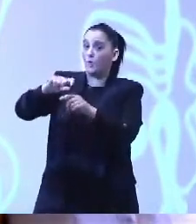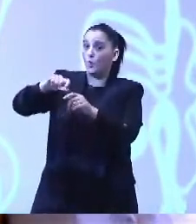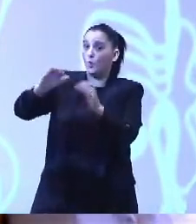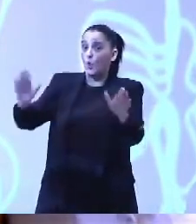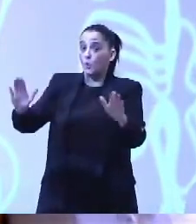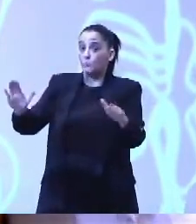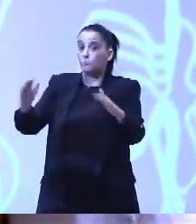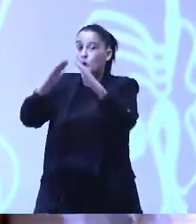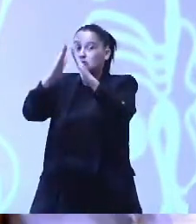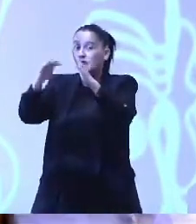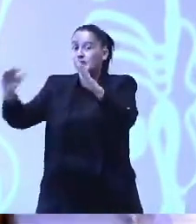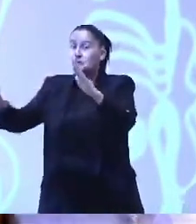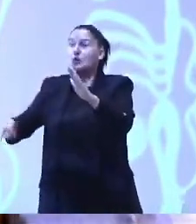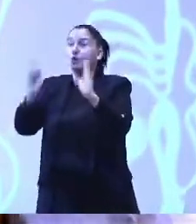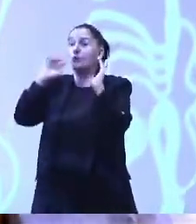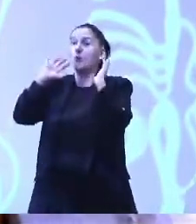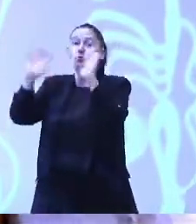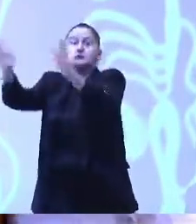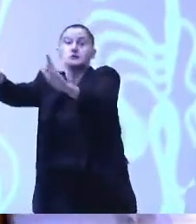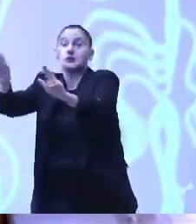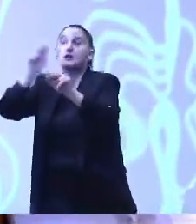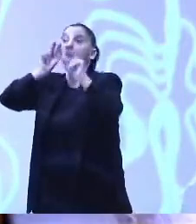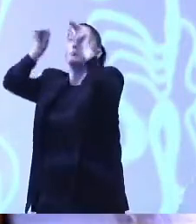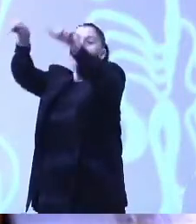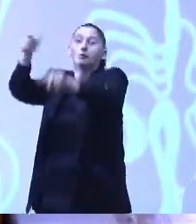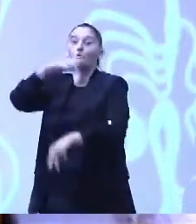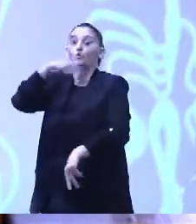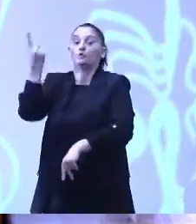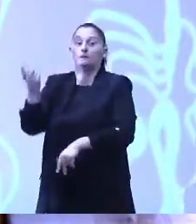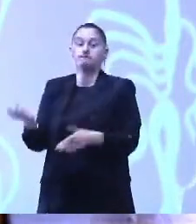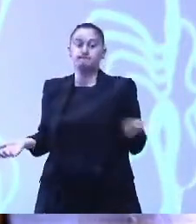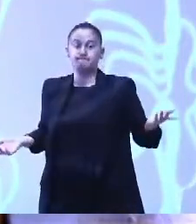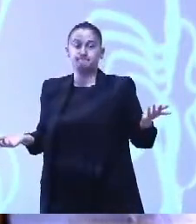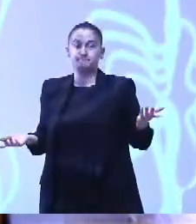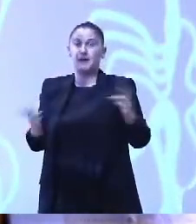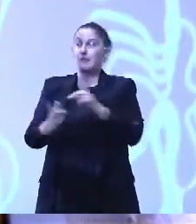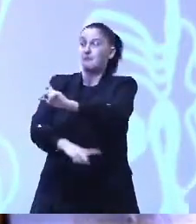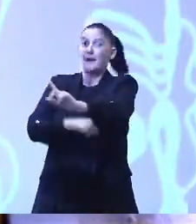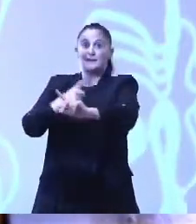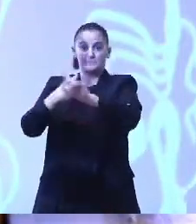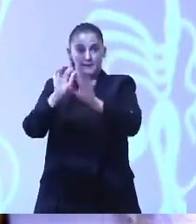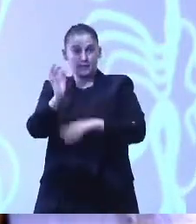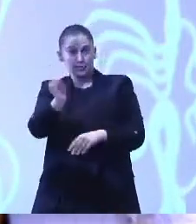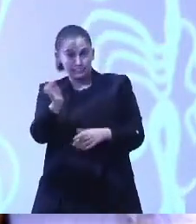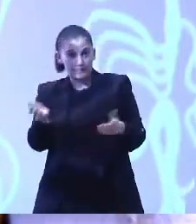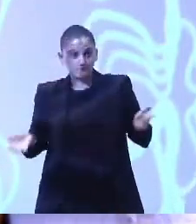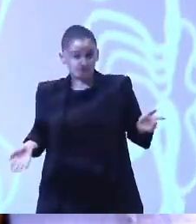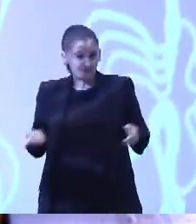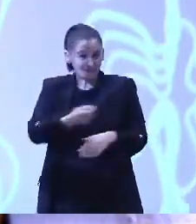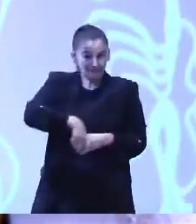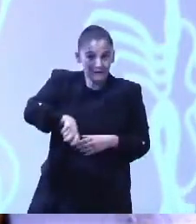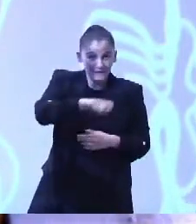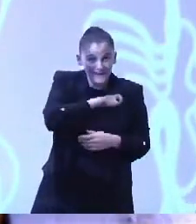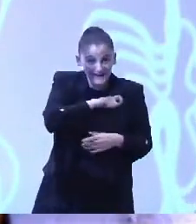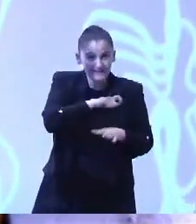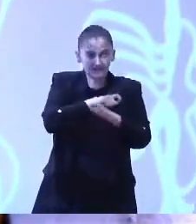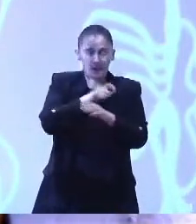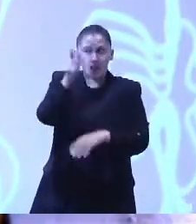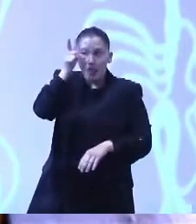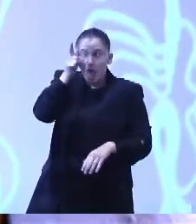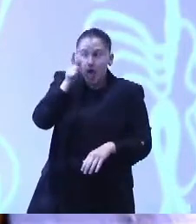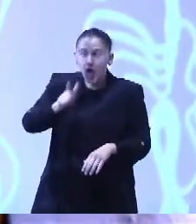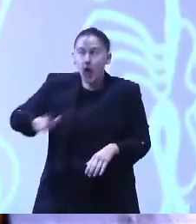tienes simplemente bosque y enfrente la amenaza rusa. También es cierto que España, tan lejos